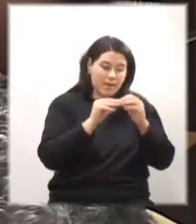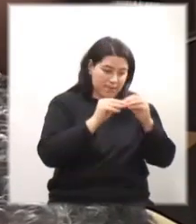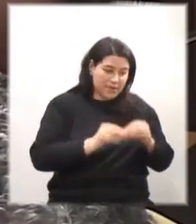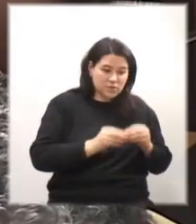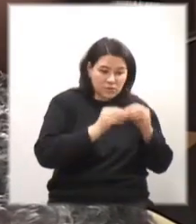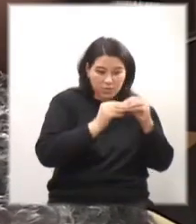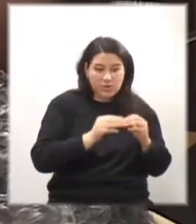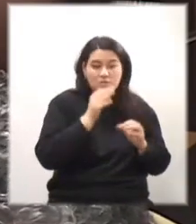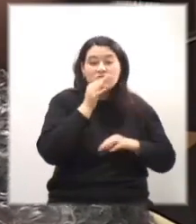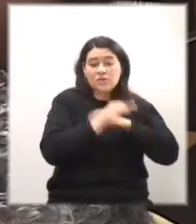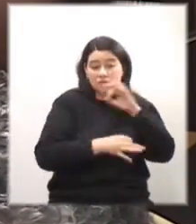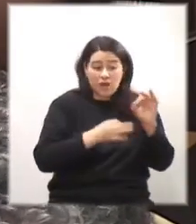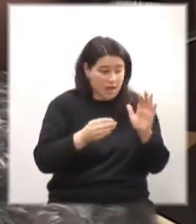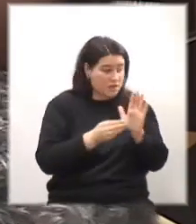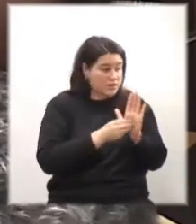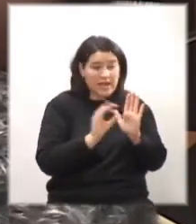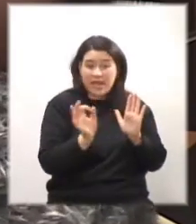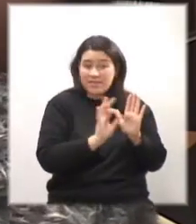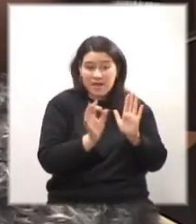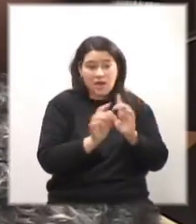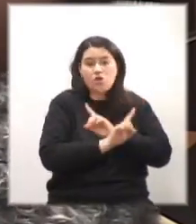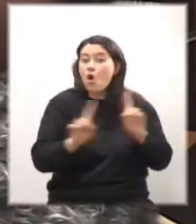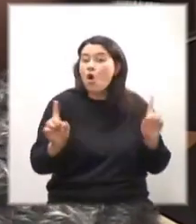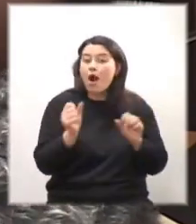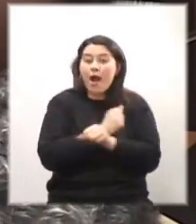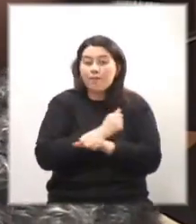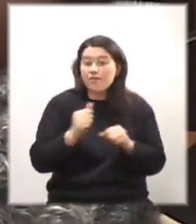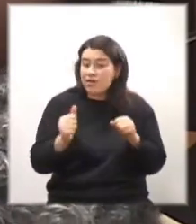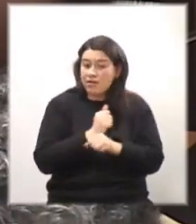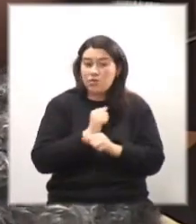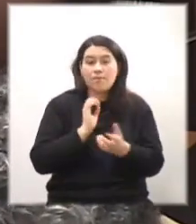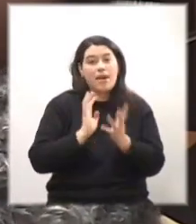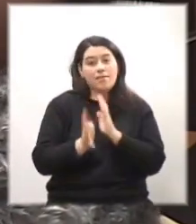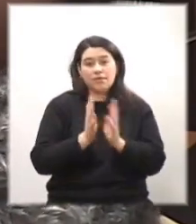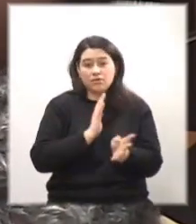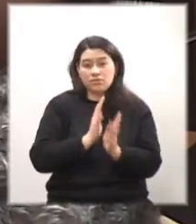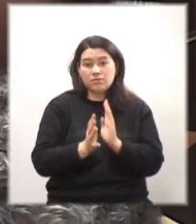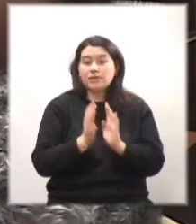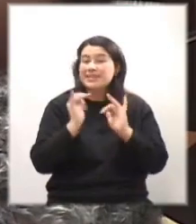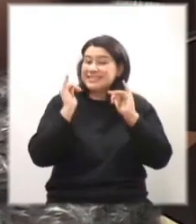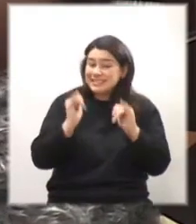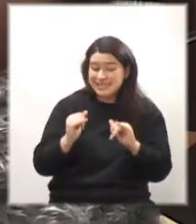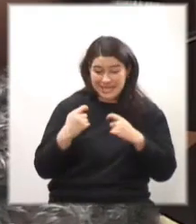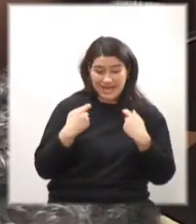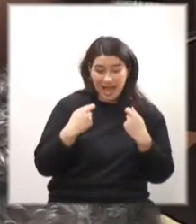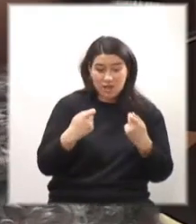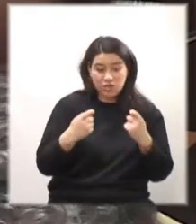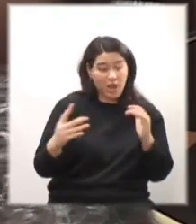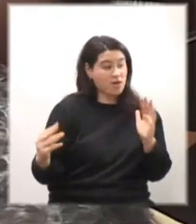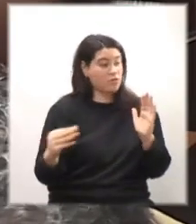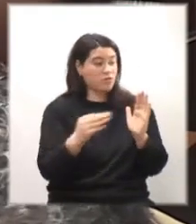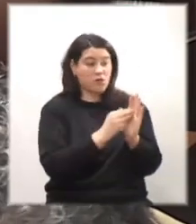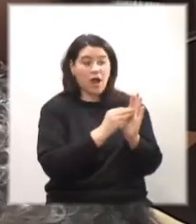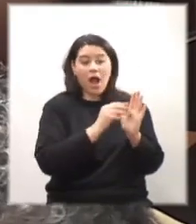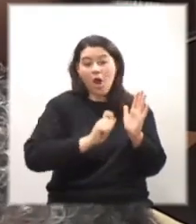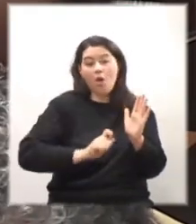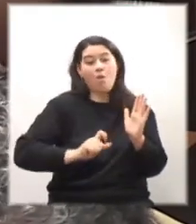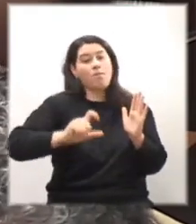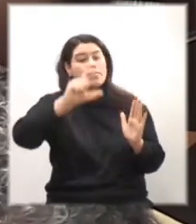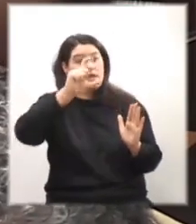presupuestos o rendiciones de cuenta y que no es aprobado por el Parlamento. Si este gasto se registrara,